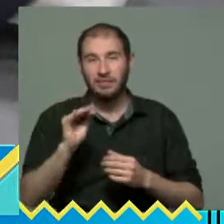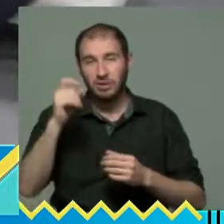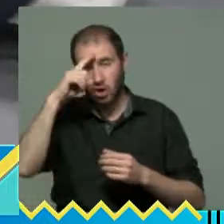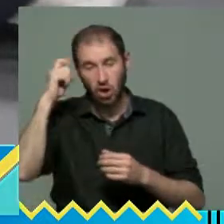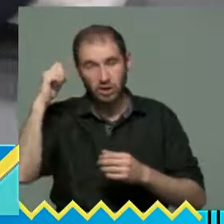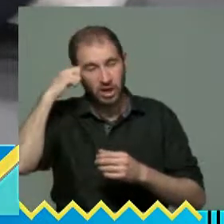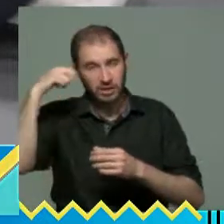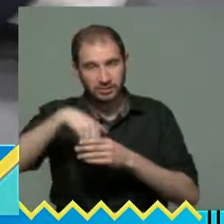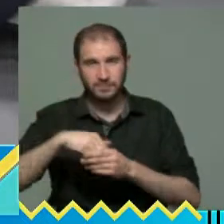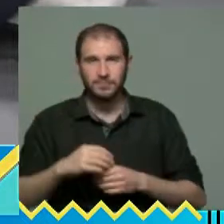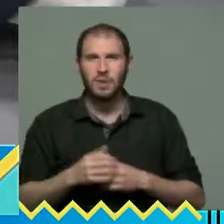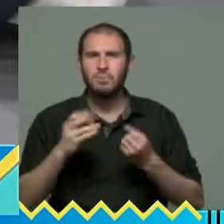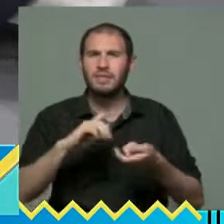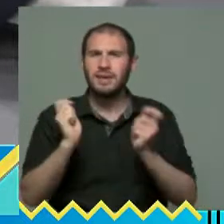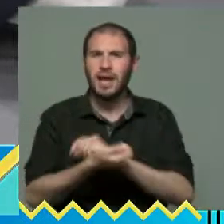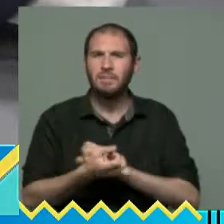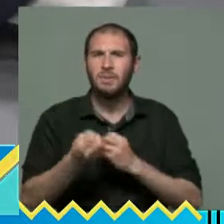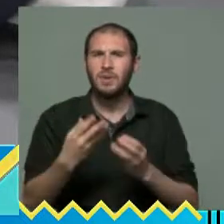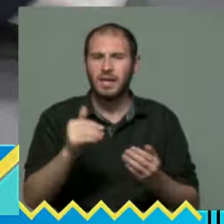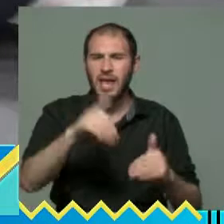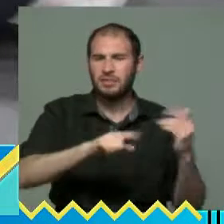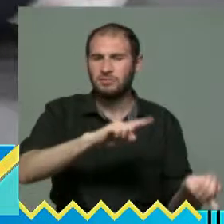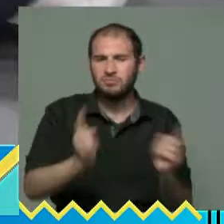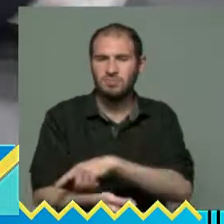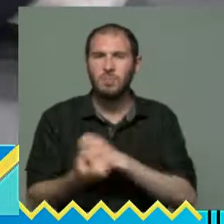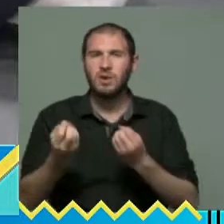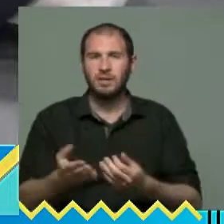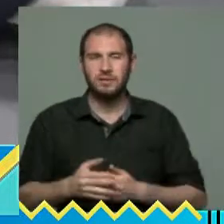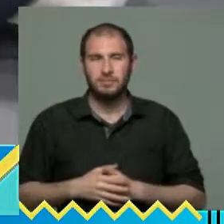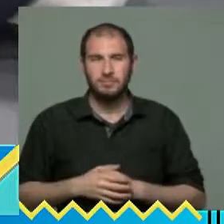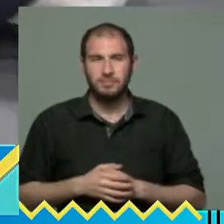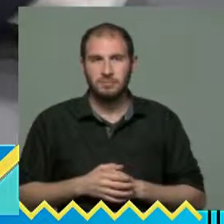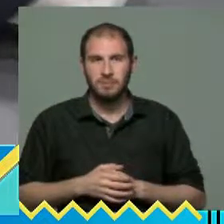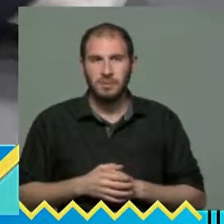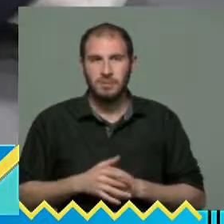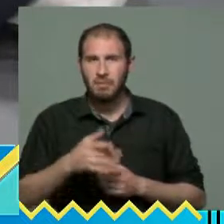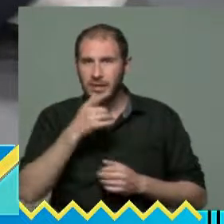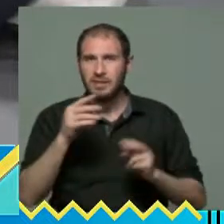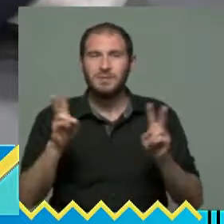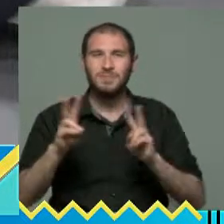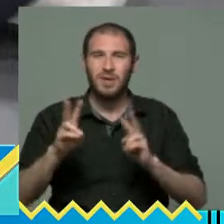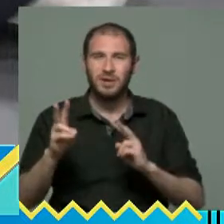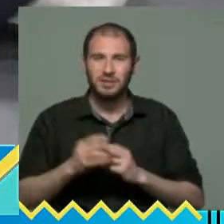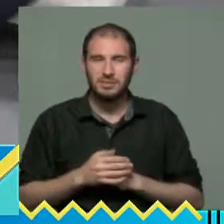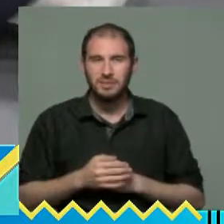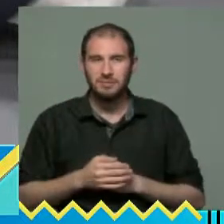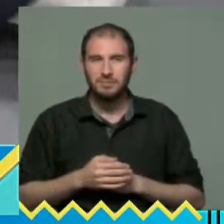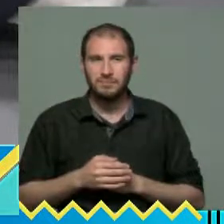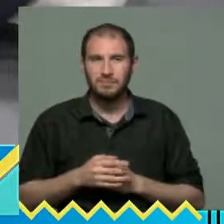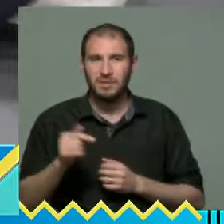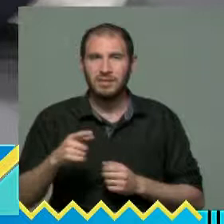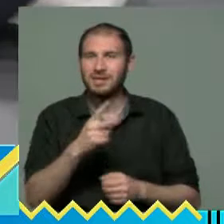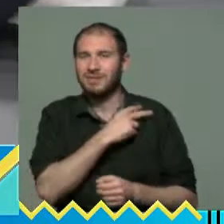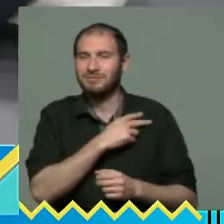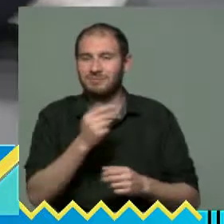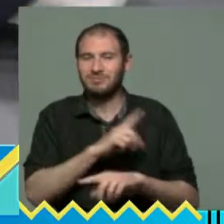la Nación. ¿Por qué cambió tanto de una elección a otra? Yo creo que el justicialismo no logra la unidad, no tiene liderazgo,